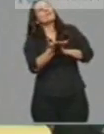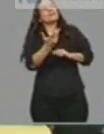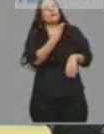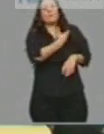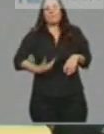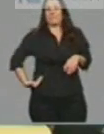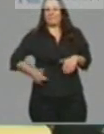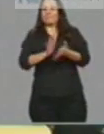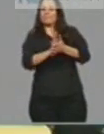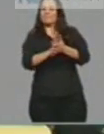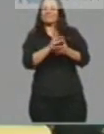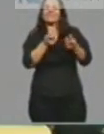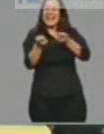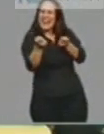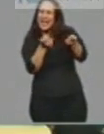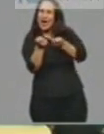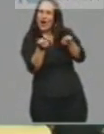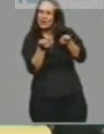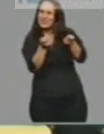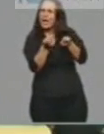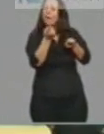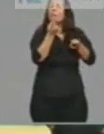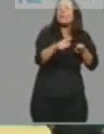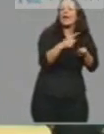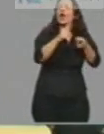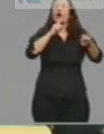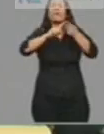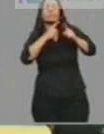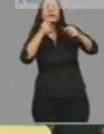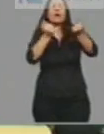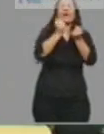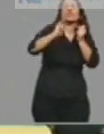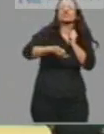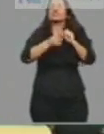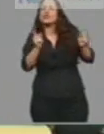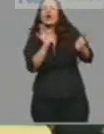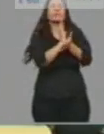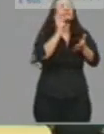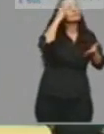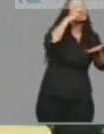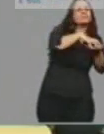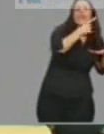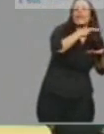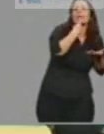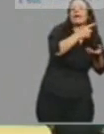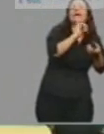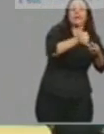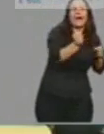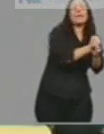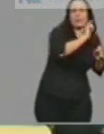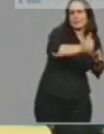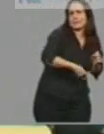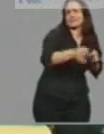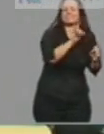negociador, como delegado, pero finalmente los acuerdos deben pasar por el Parlamento para ser aprobados o